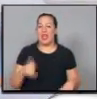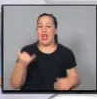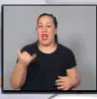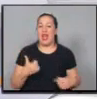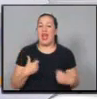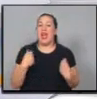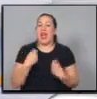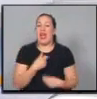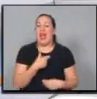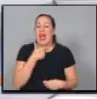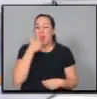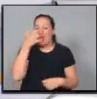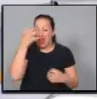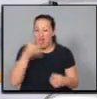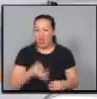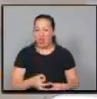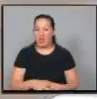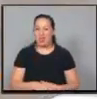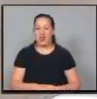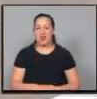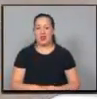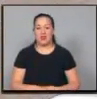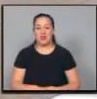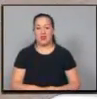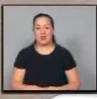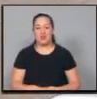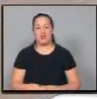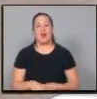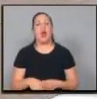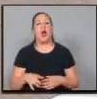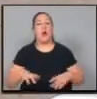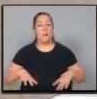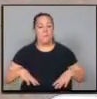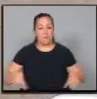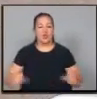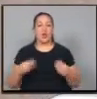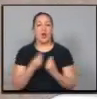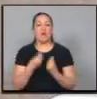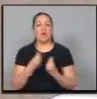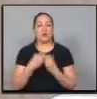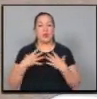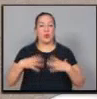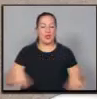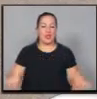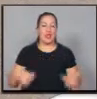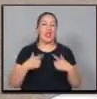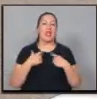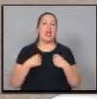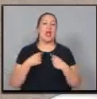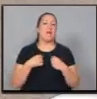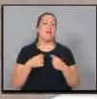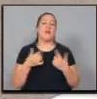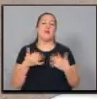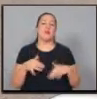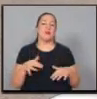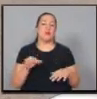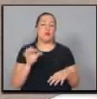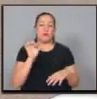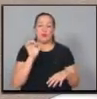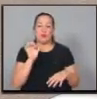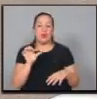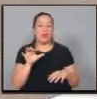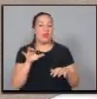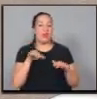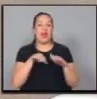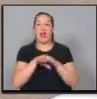polar? Bueno, a ver, tenía polleras, tenía varios vestidos, camisitas, pero muy, muy, muy leves, que están en